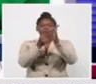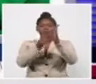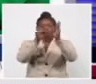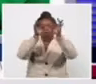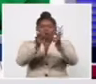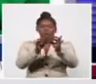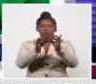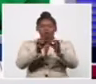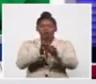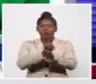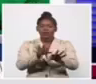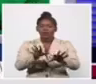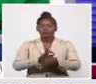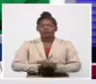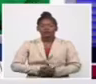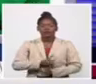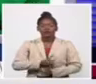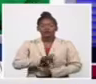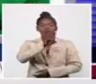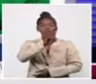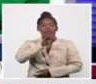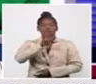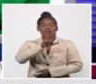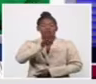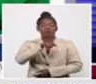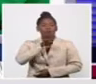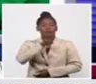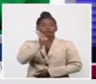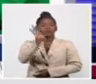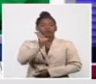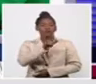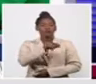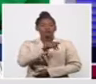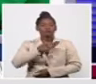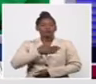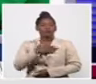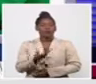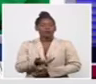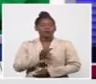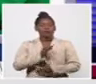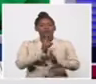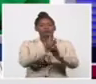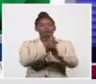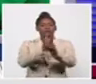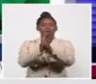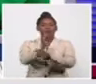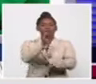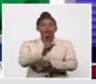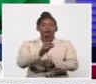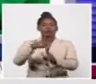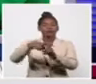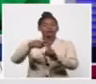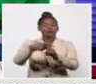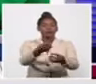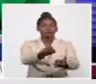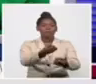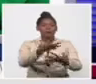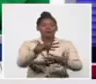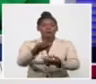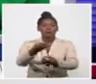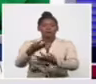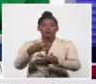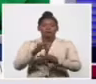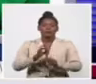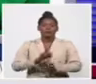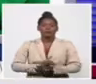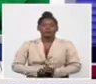el 95,4% son contactos de casos confirmados. Y en